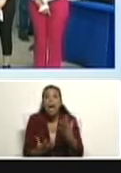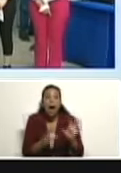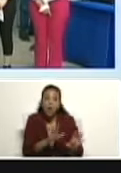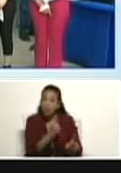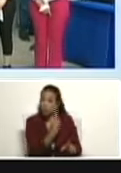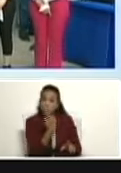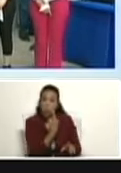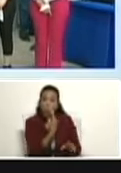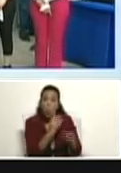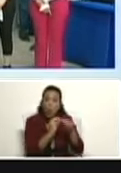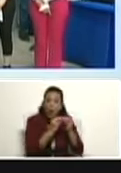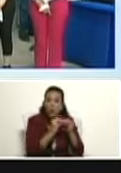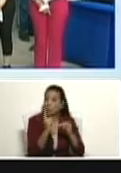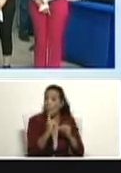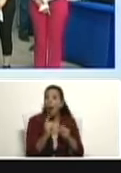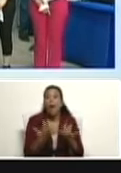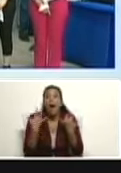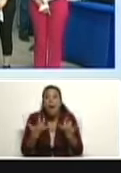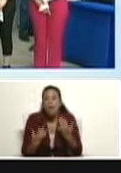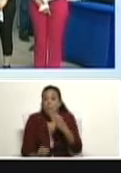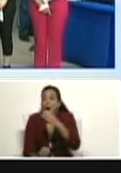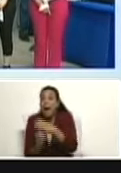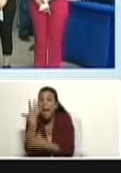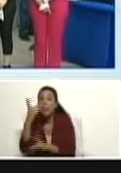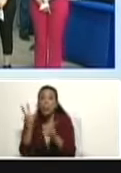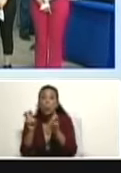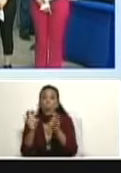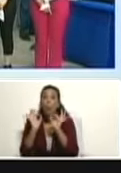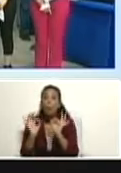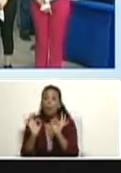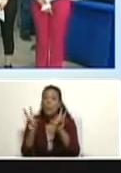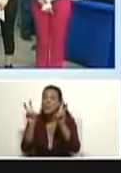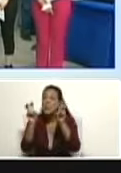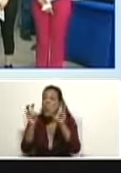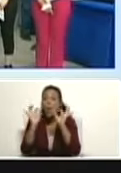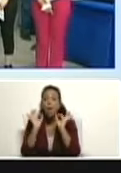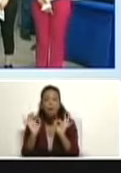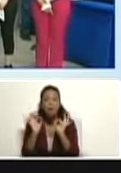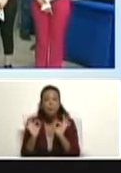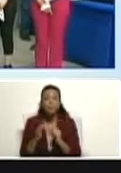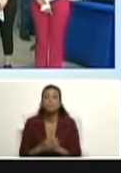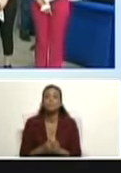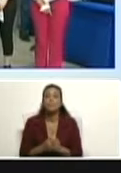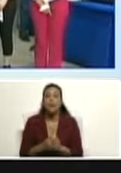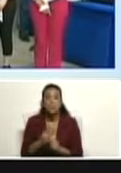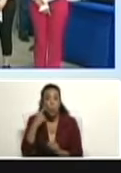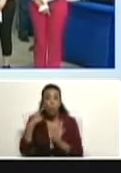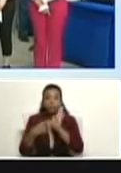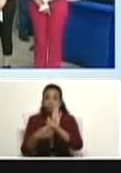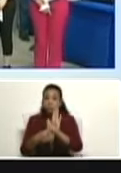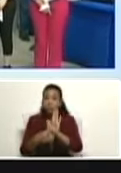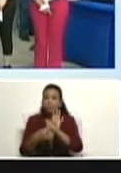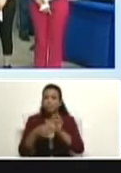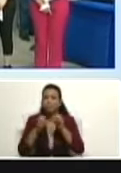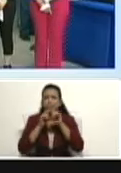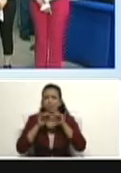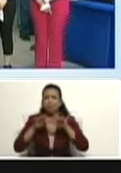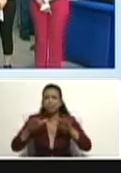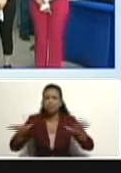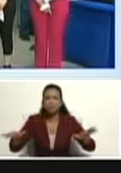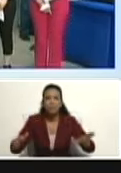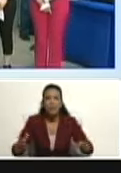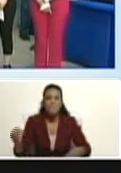creando equipos desde Venezuela, equipos nuevos. Y eso va a tener una